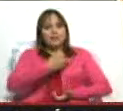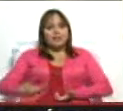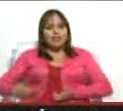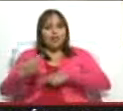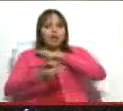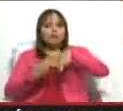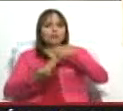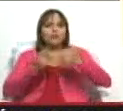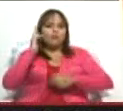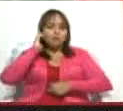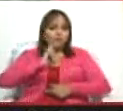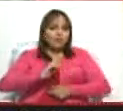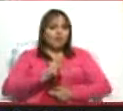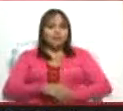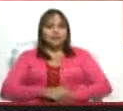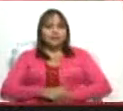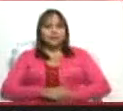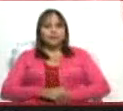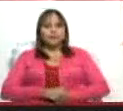Bolivariana.